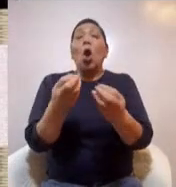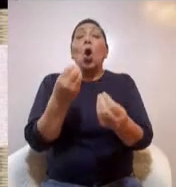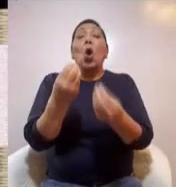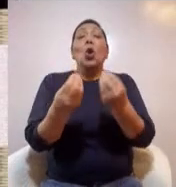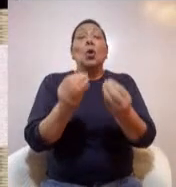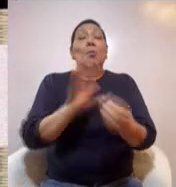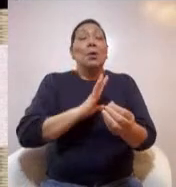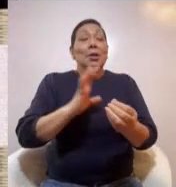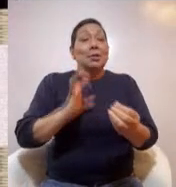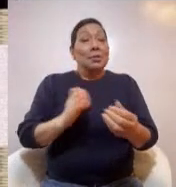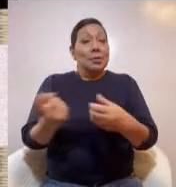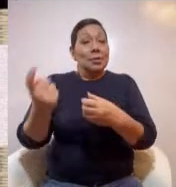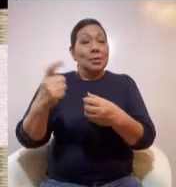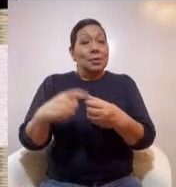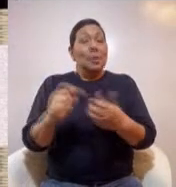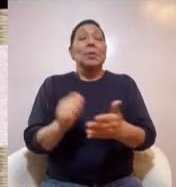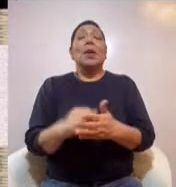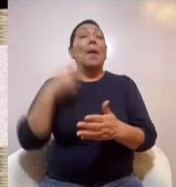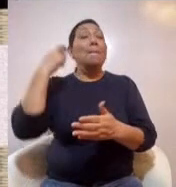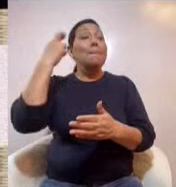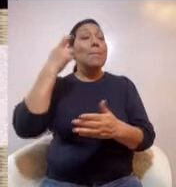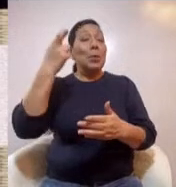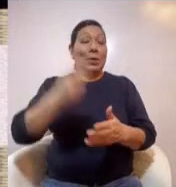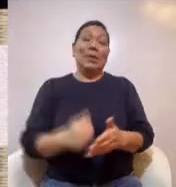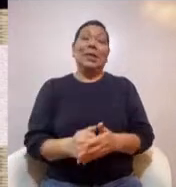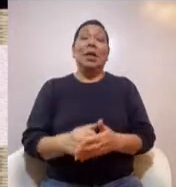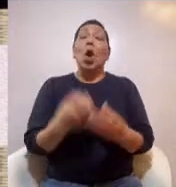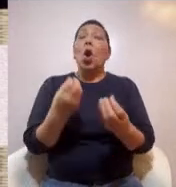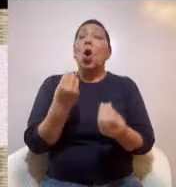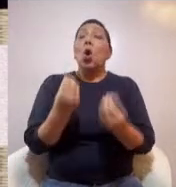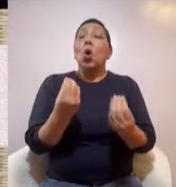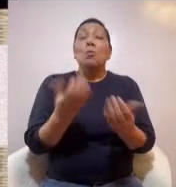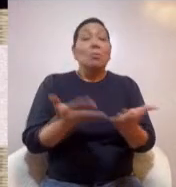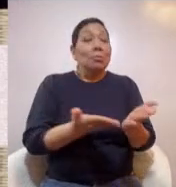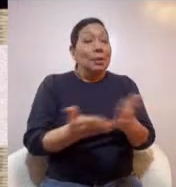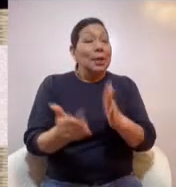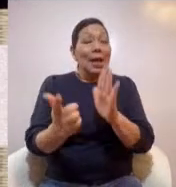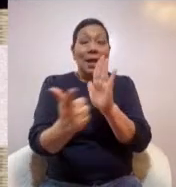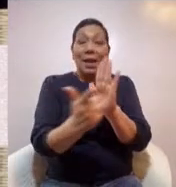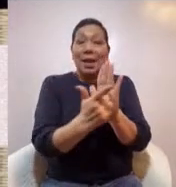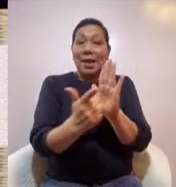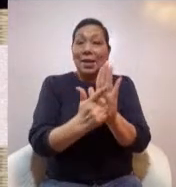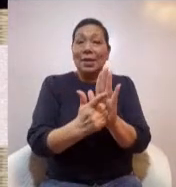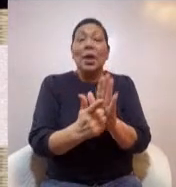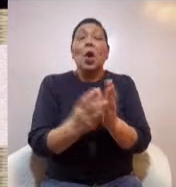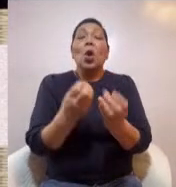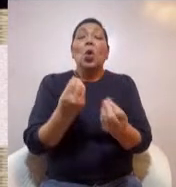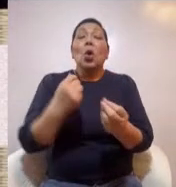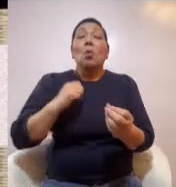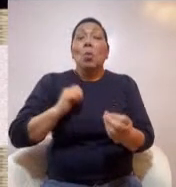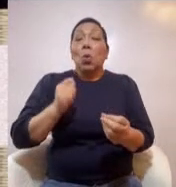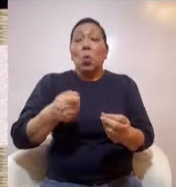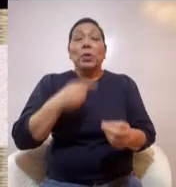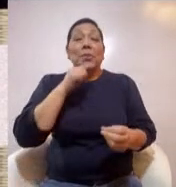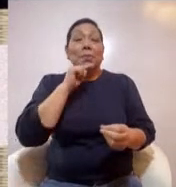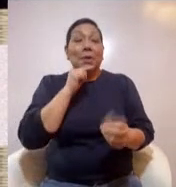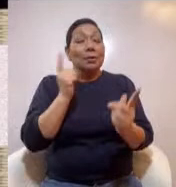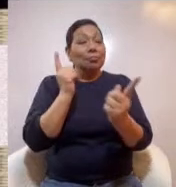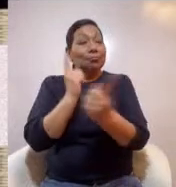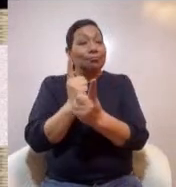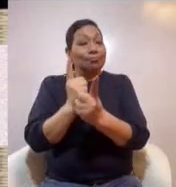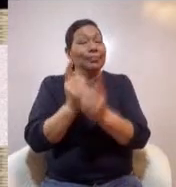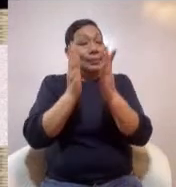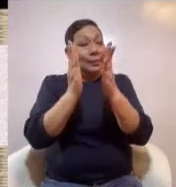evaluar, bueno, cómo los estados están implementando la política pública, cómo están aplicando las leyes, cómo los jueces y las